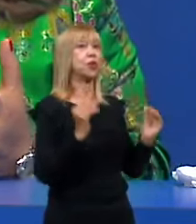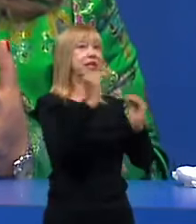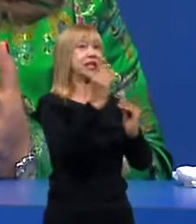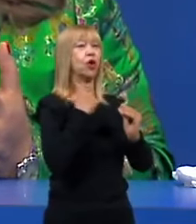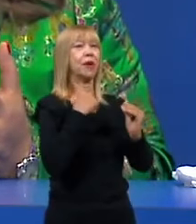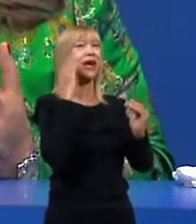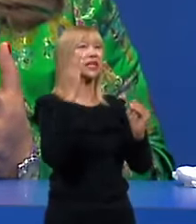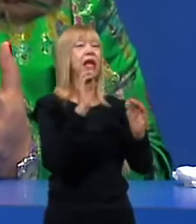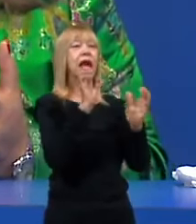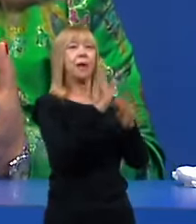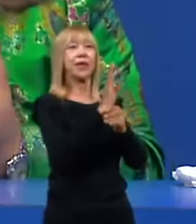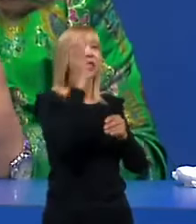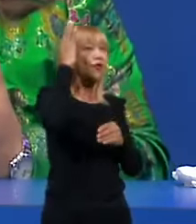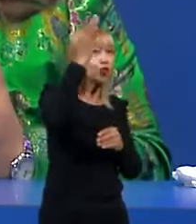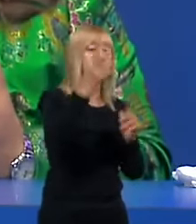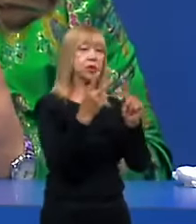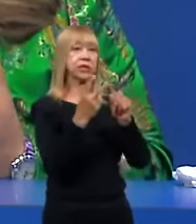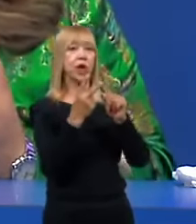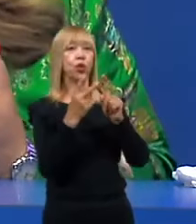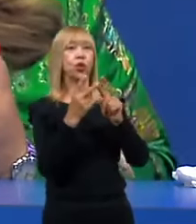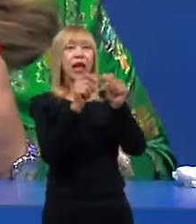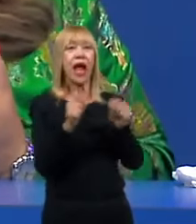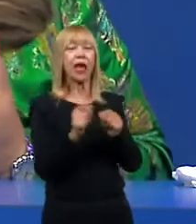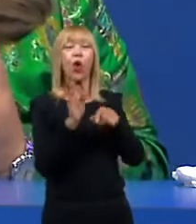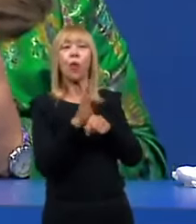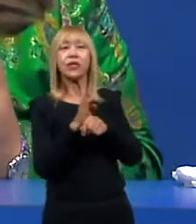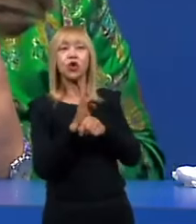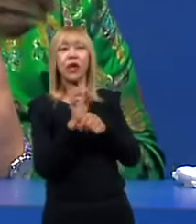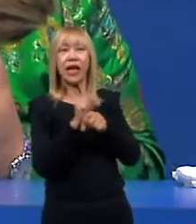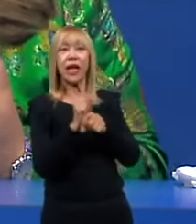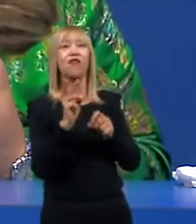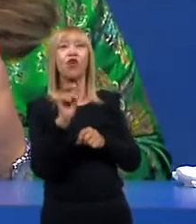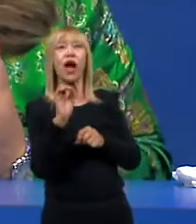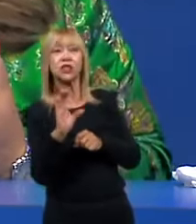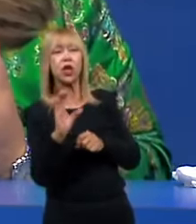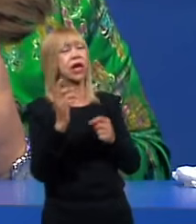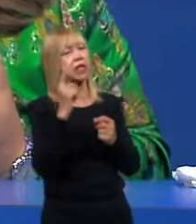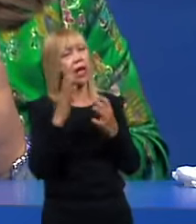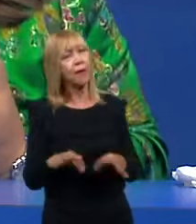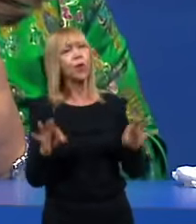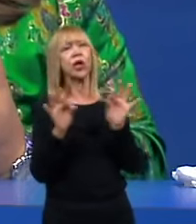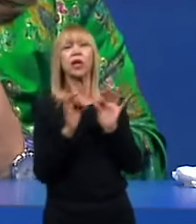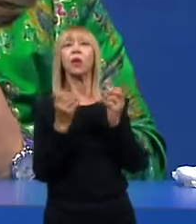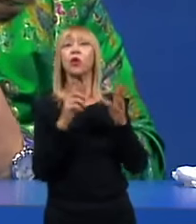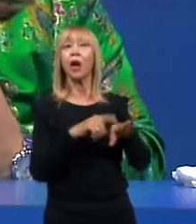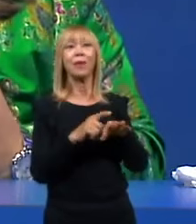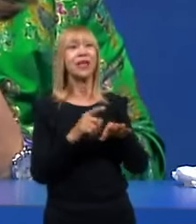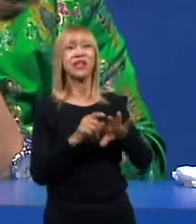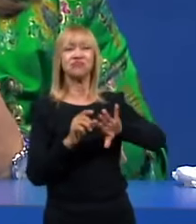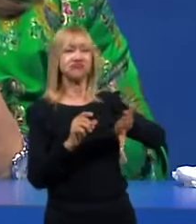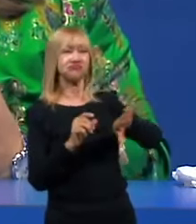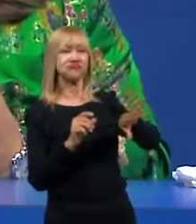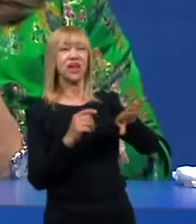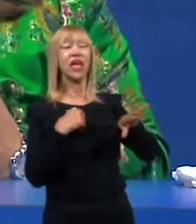van a ser las empresas del futuro. Segundo, el área ocupacional y vocacional, que es tan importante y muchas veces se siente